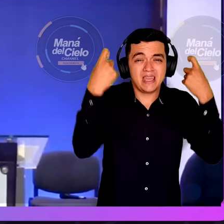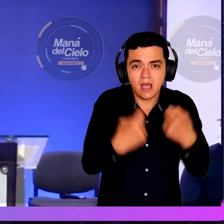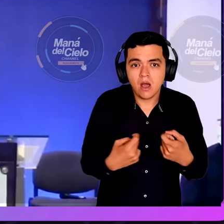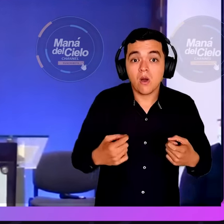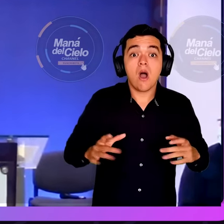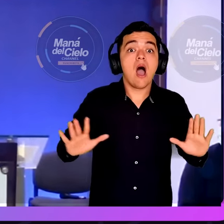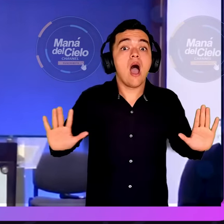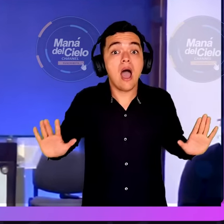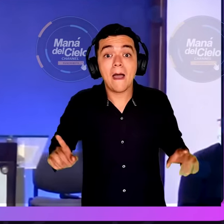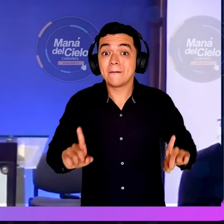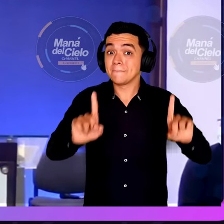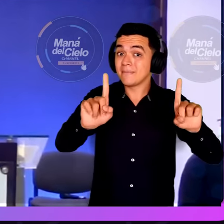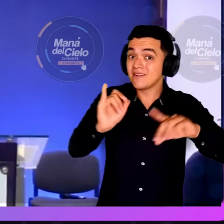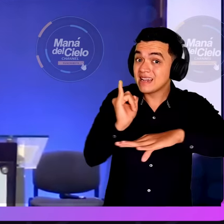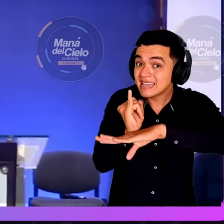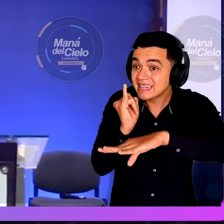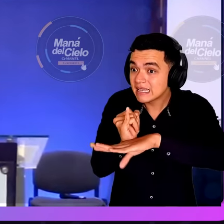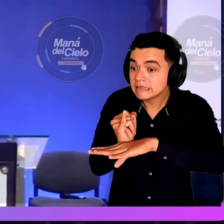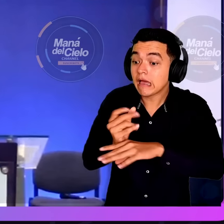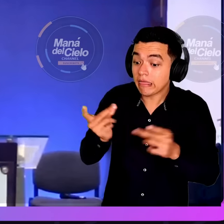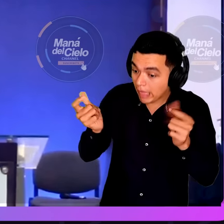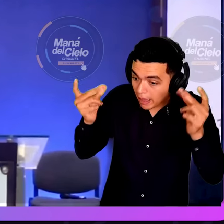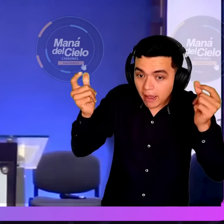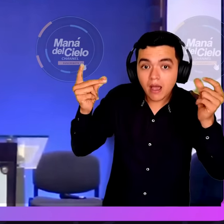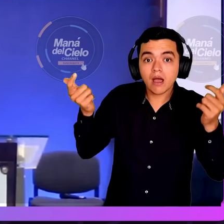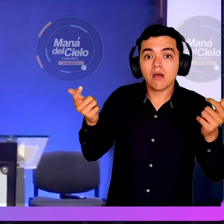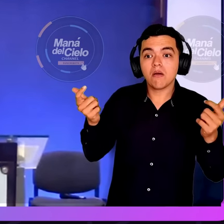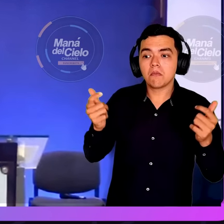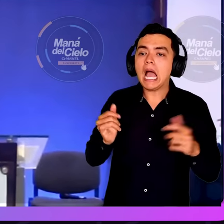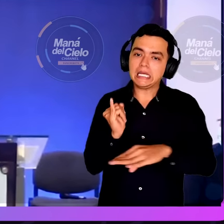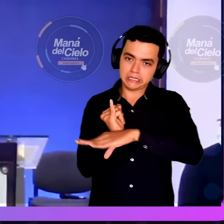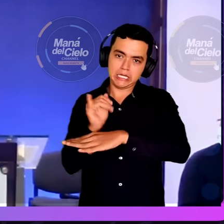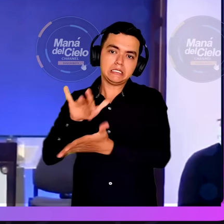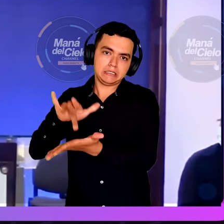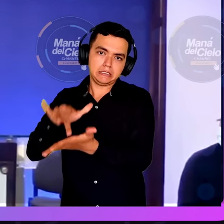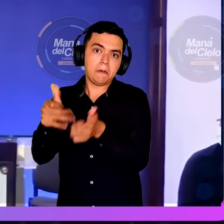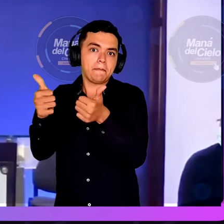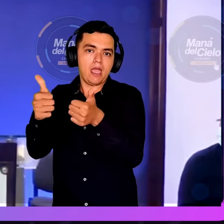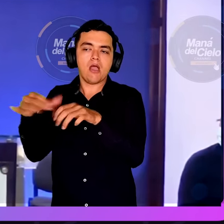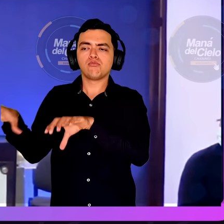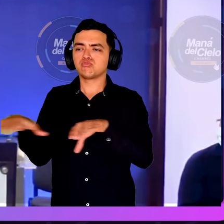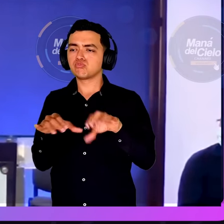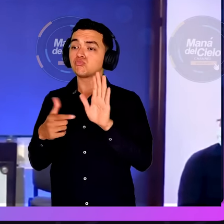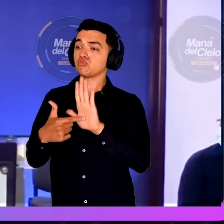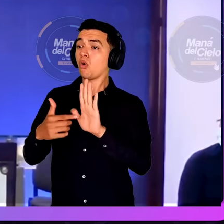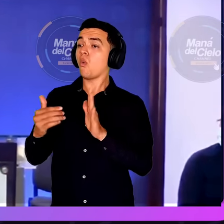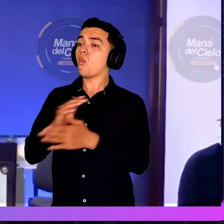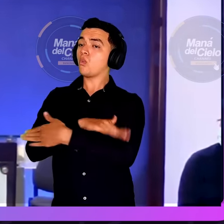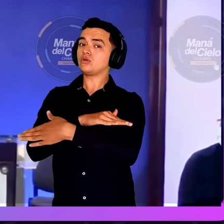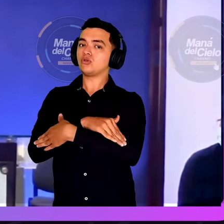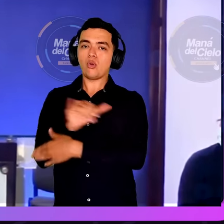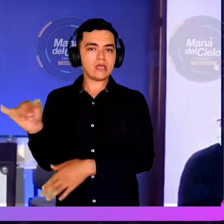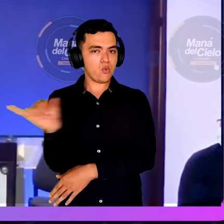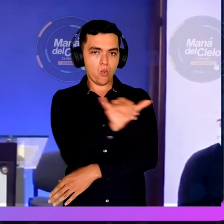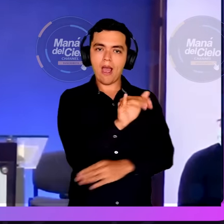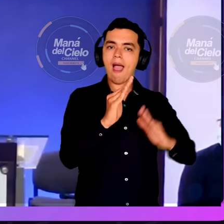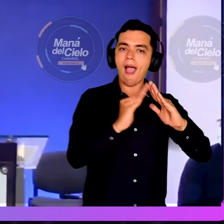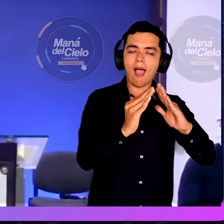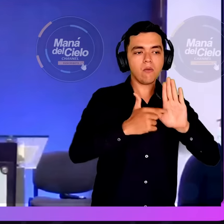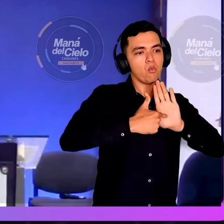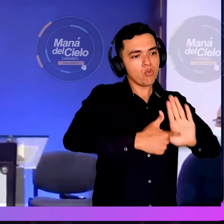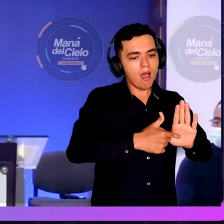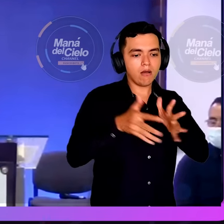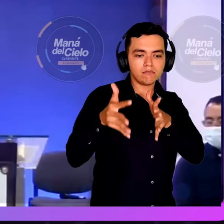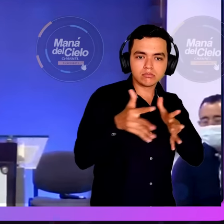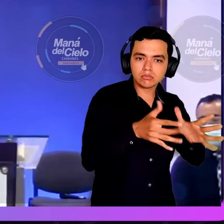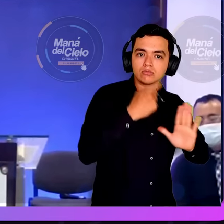estamos en un receso, pero ¿qué va a pasar después? Yo no sé. Esto está terrible. Esto, mire las guerras. Mire, esto está de mal en peor. Pero Dios está necesitando una